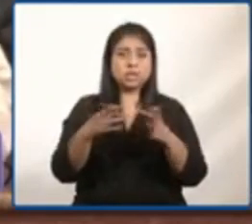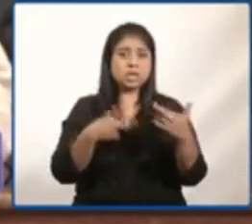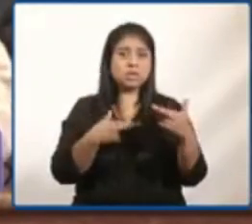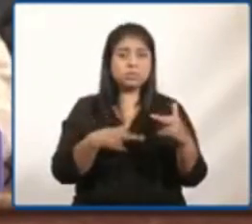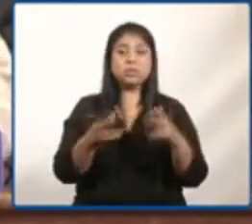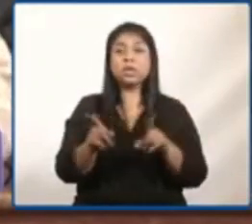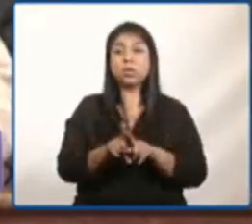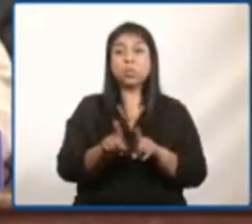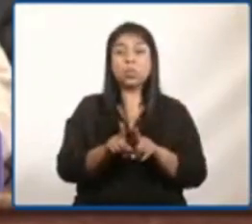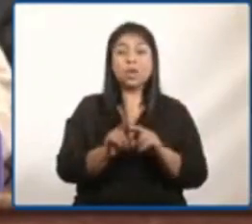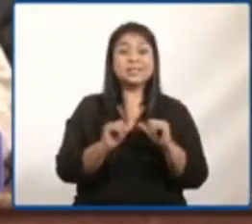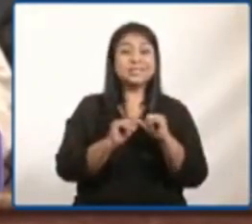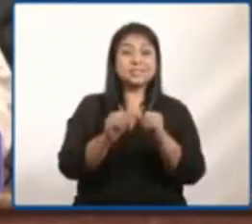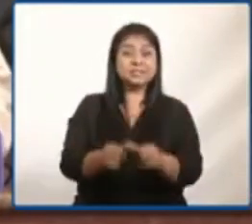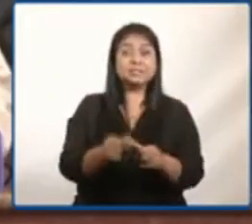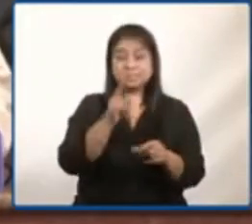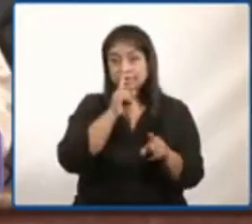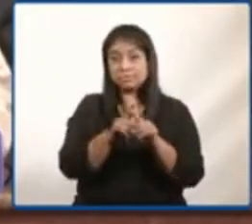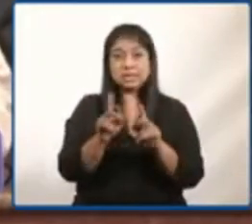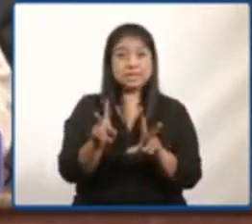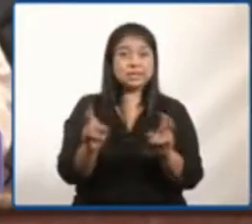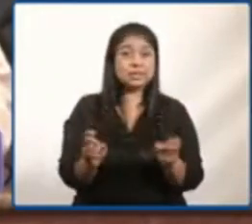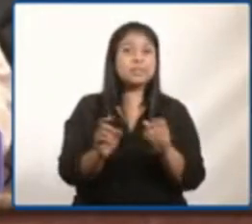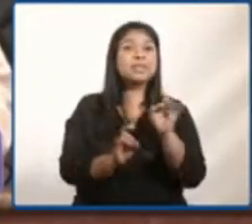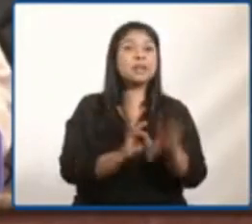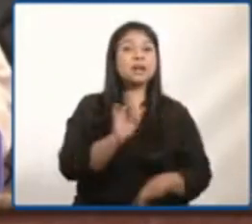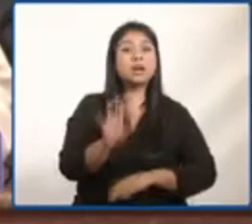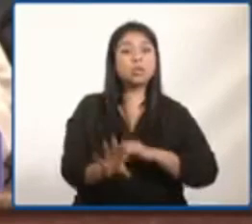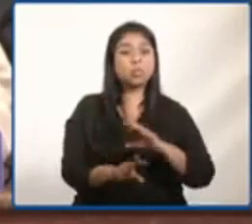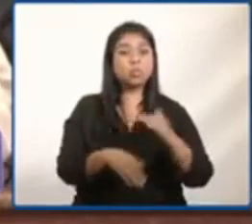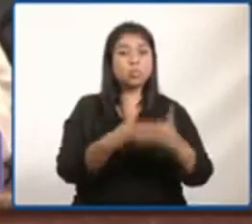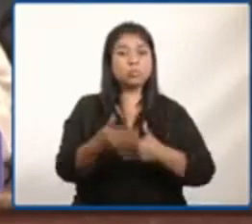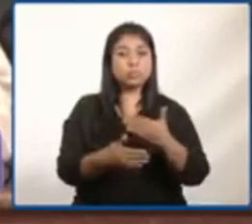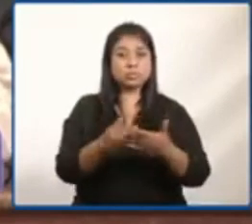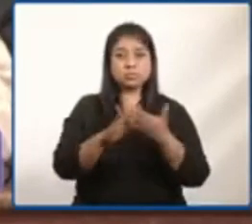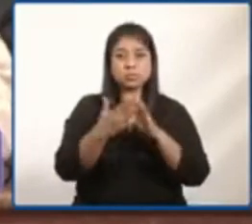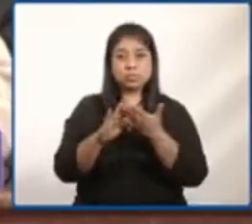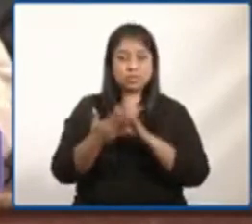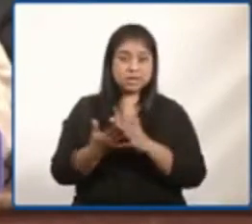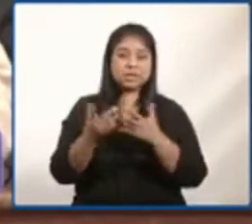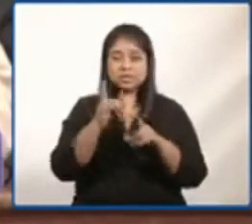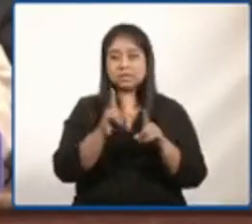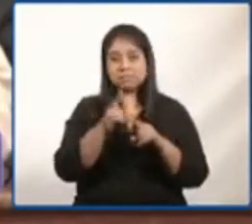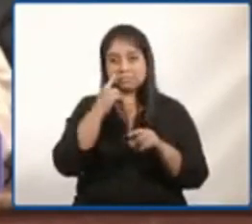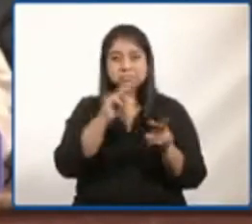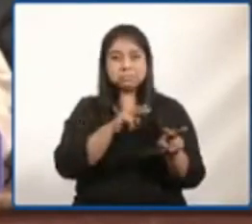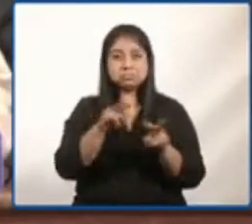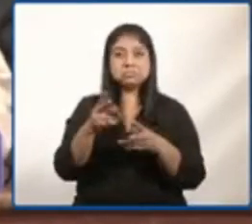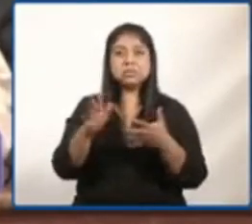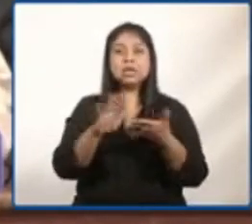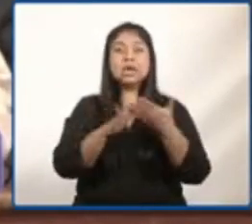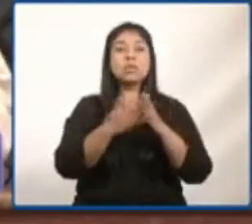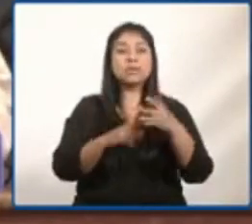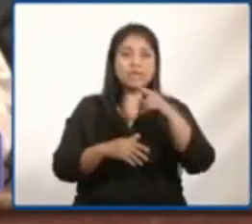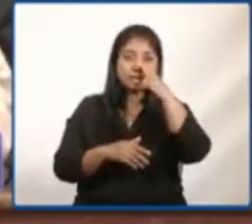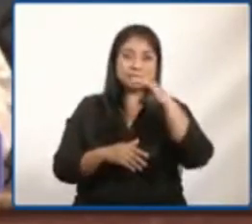el seguimiento en el caso de algunos traslados en algunas comunidades, evaluaciones. Recordemos la comunidad Quejá, que